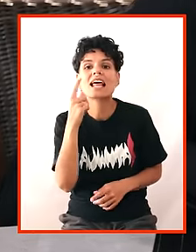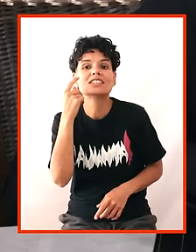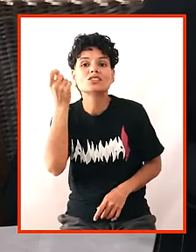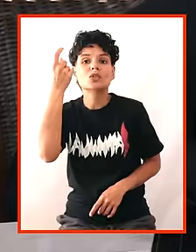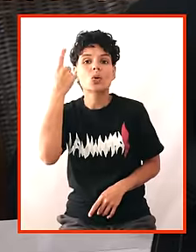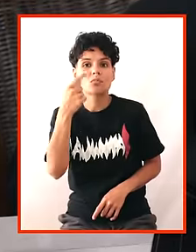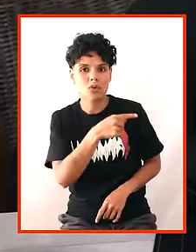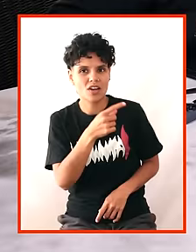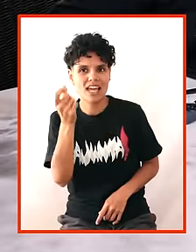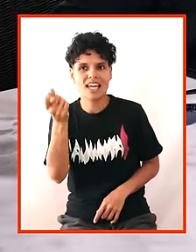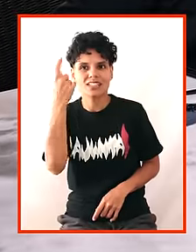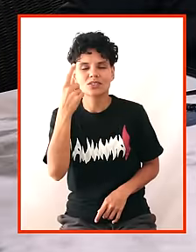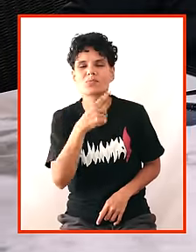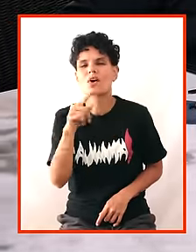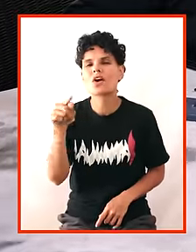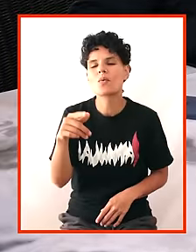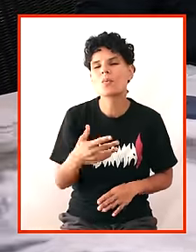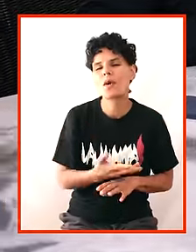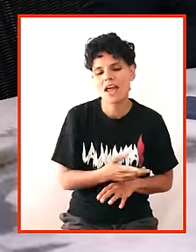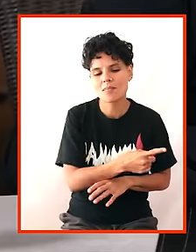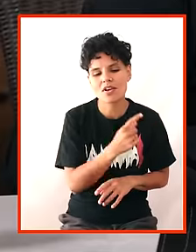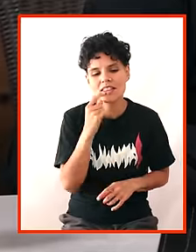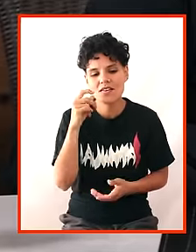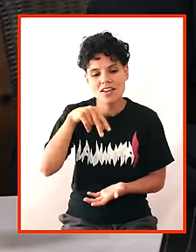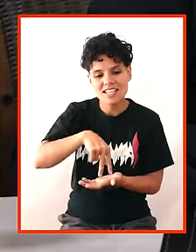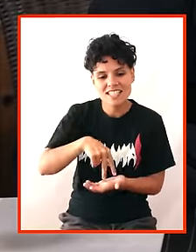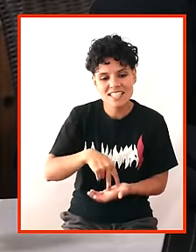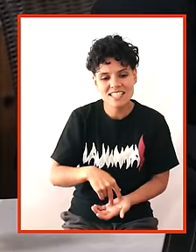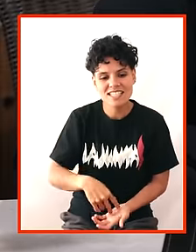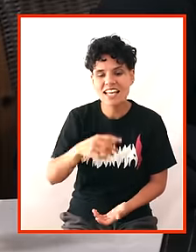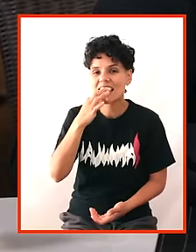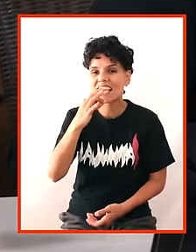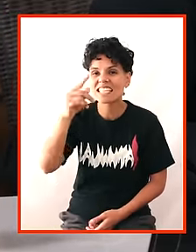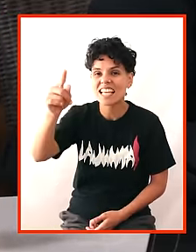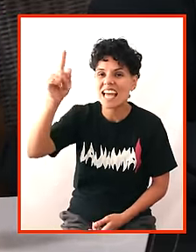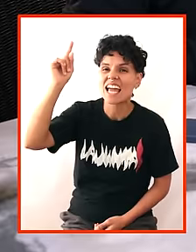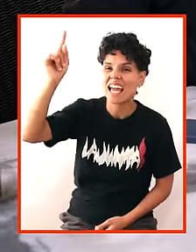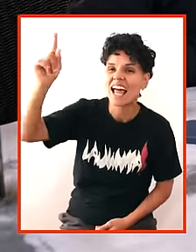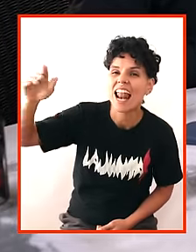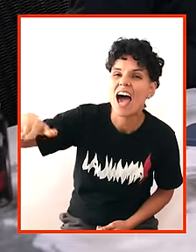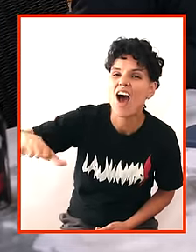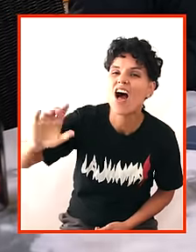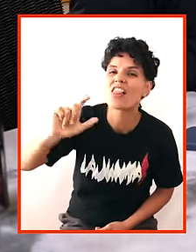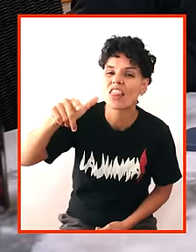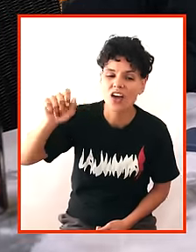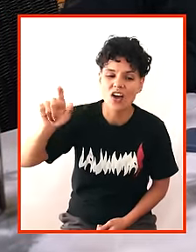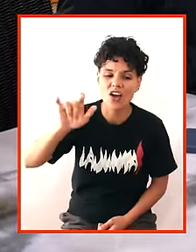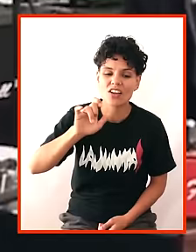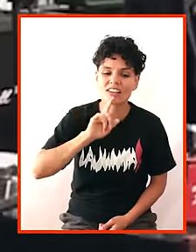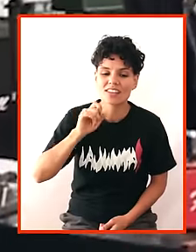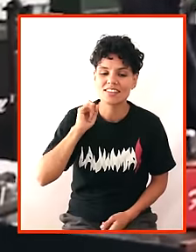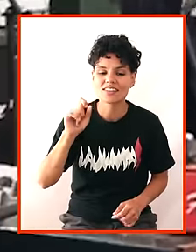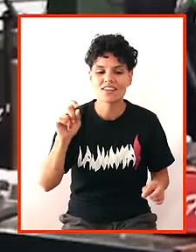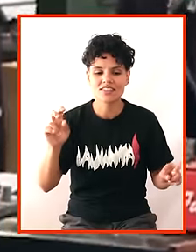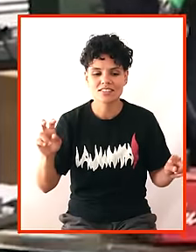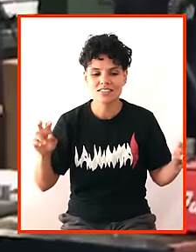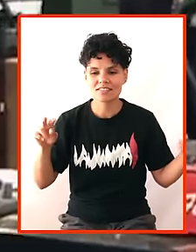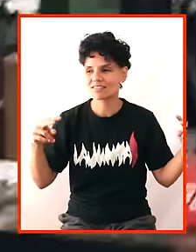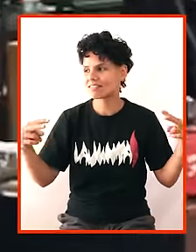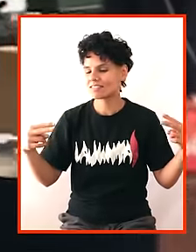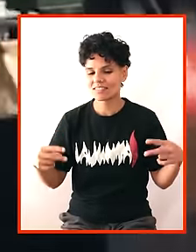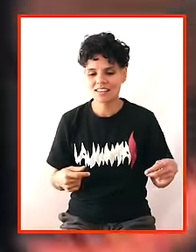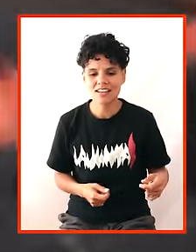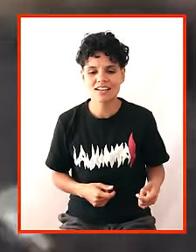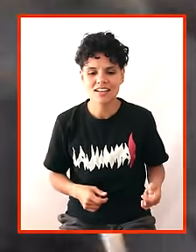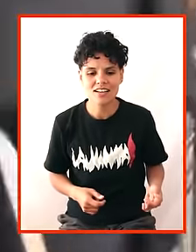nosotros huellamos con este la Navito. Y estamos en medio de cerrar y él dice, esta es la banda bonita. Claro. Y nosotros lo miramos.